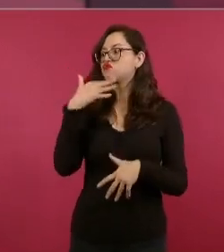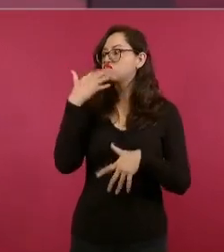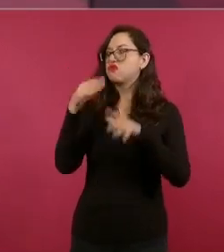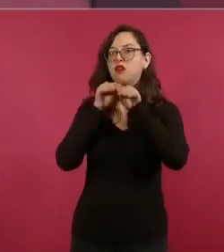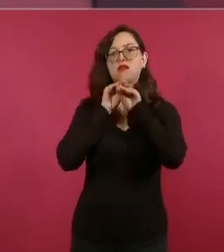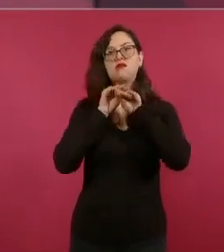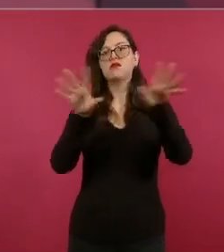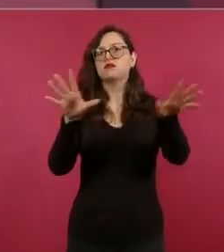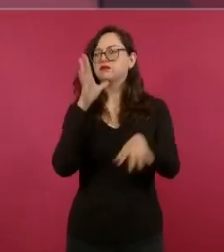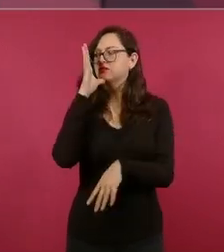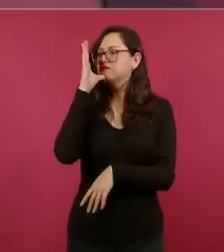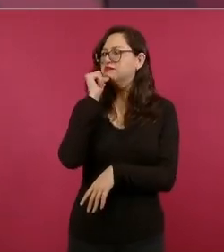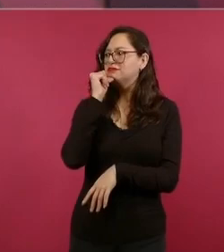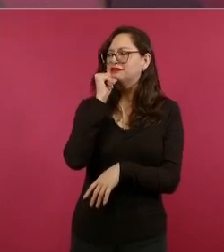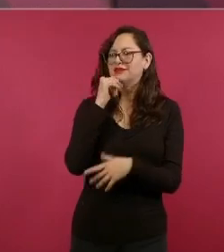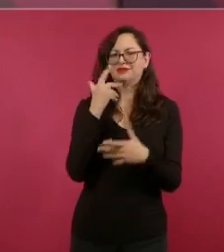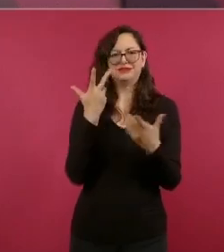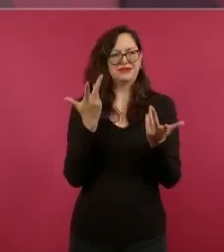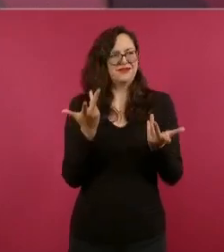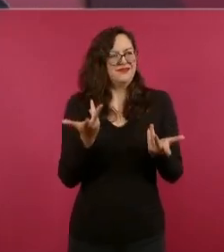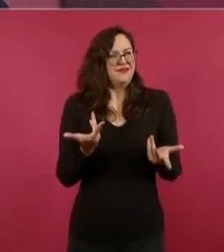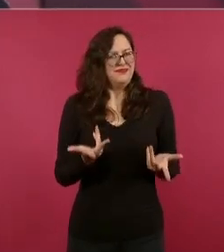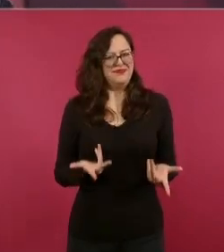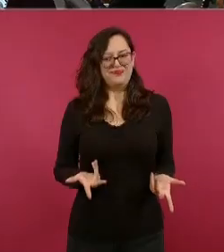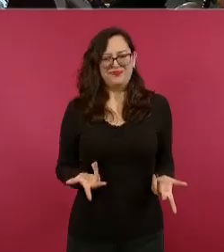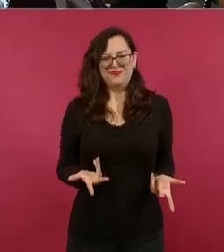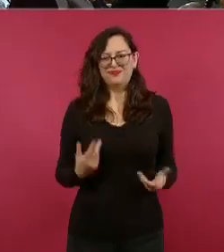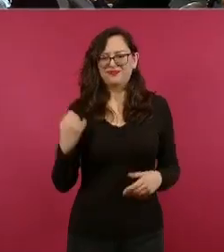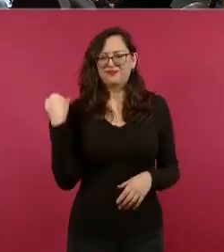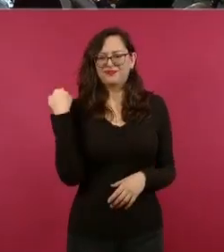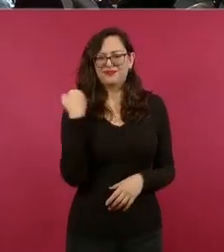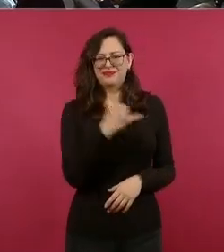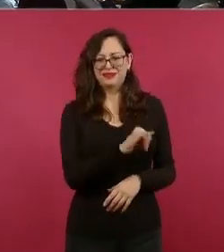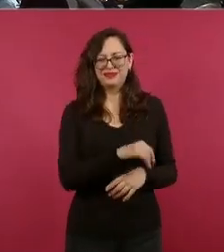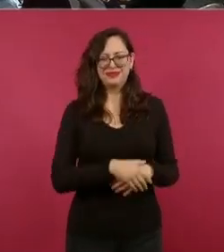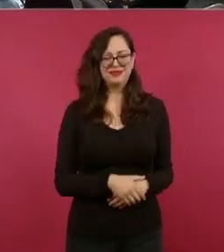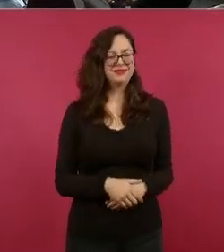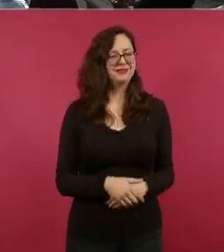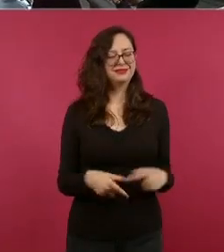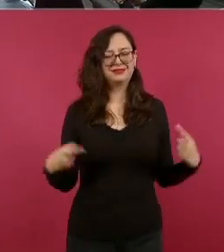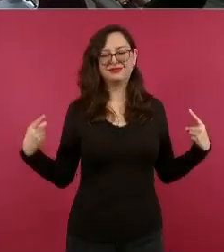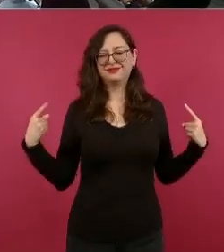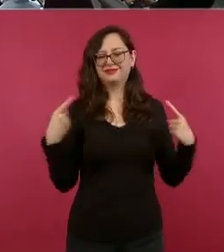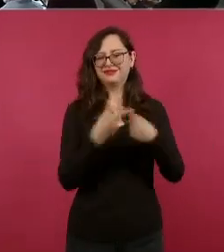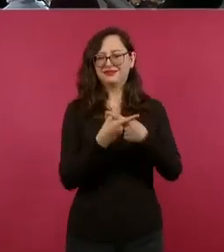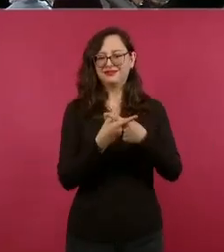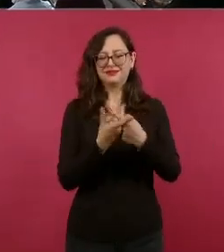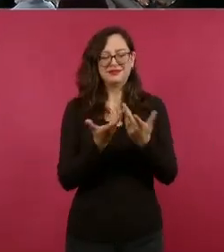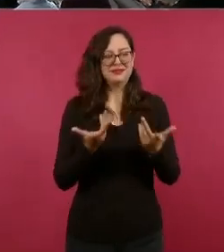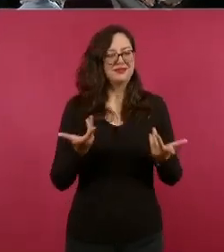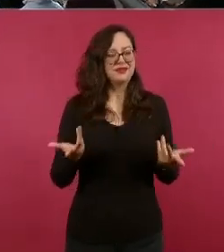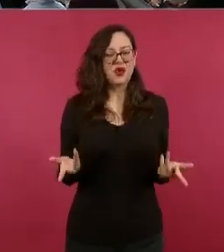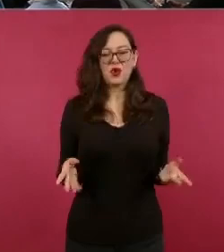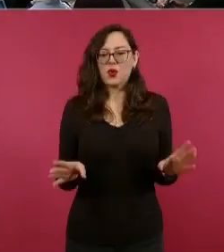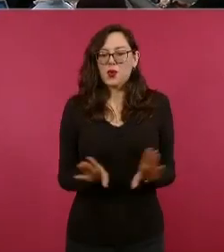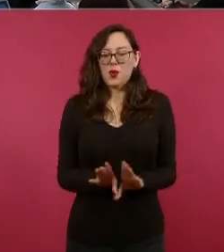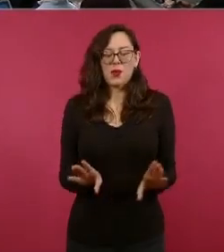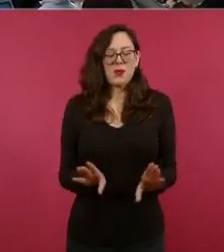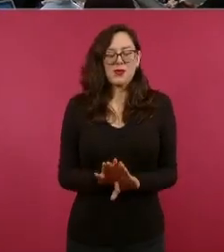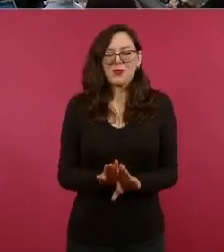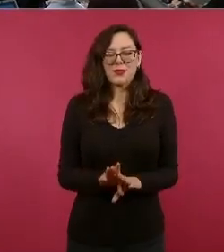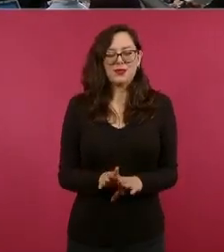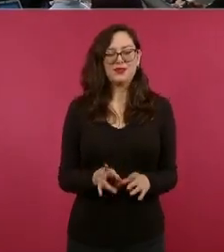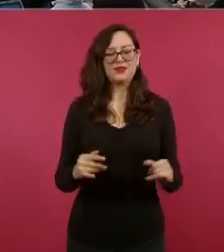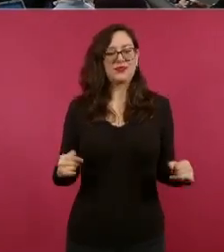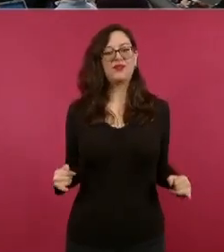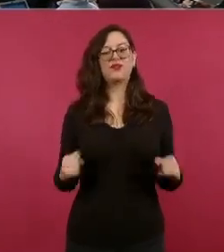Es lo más contradictorio, paradójico que puede haber.